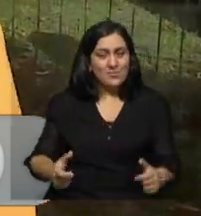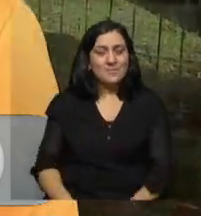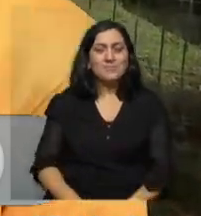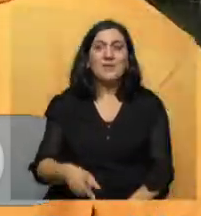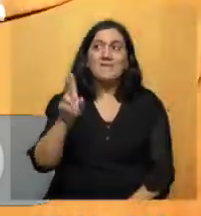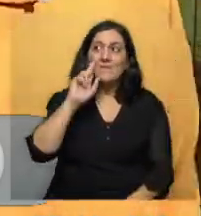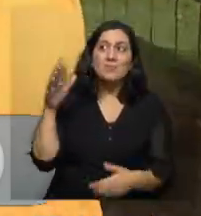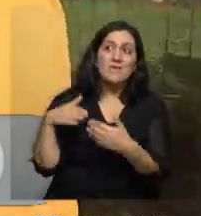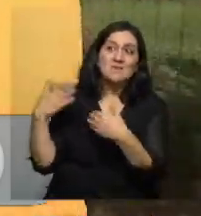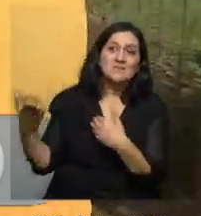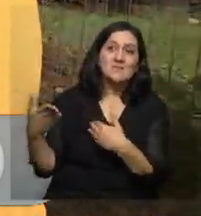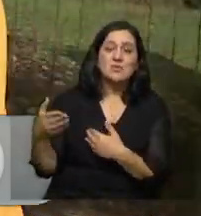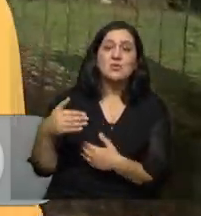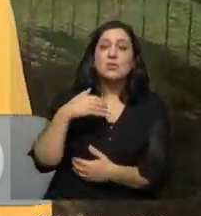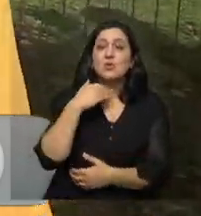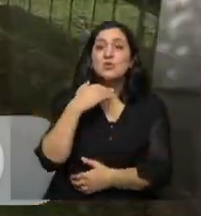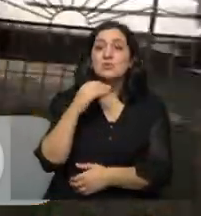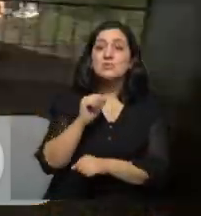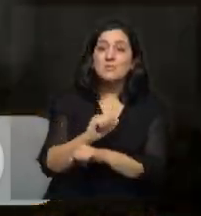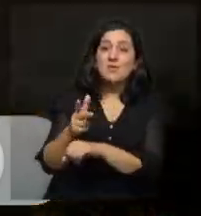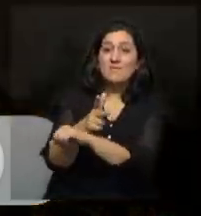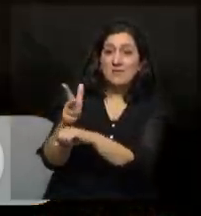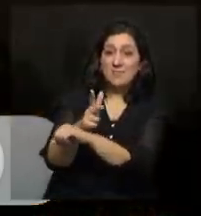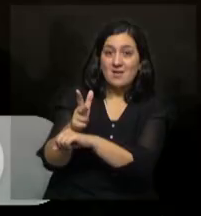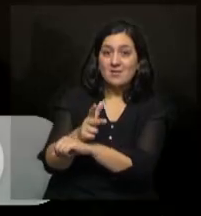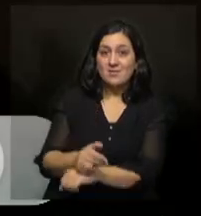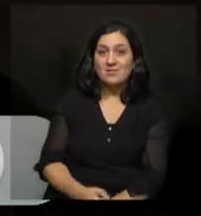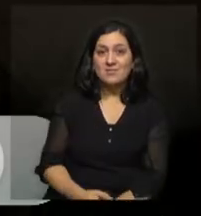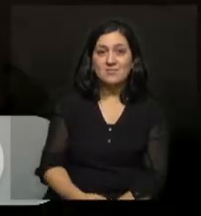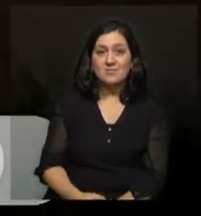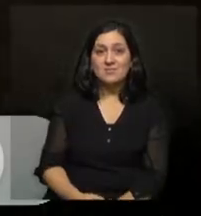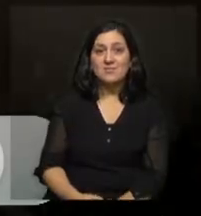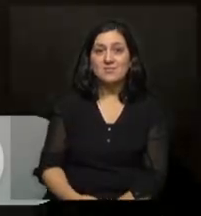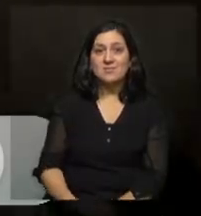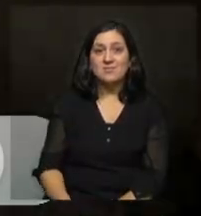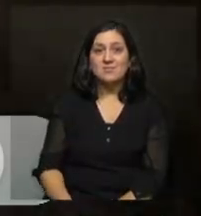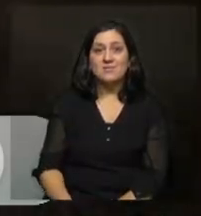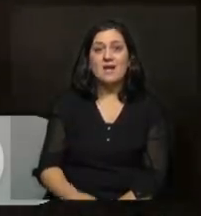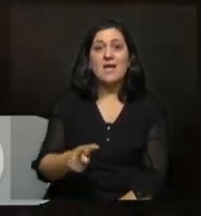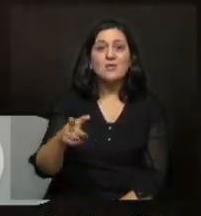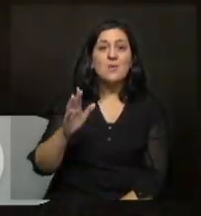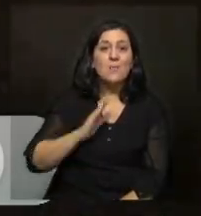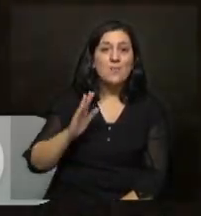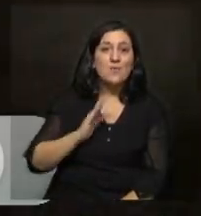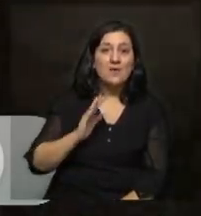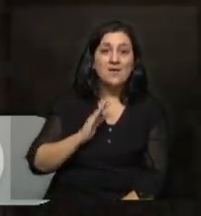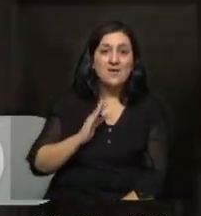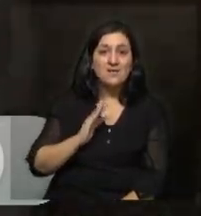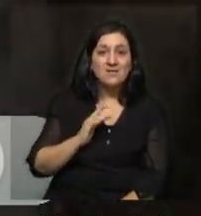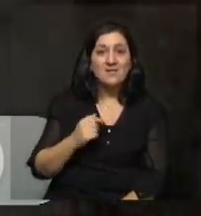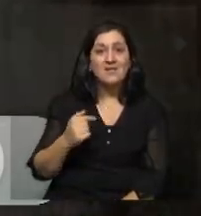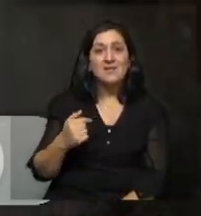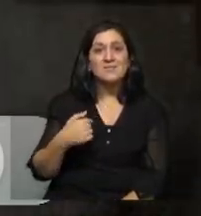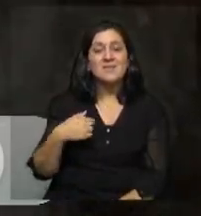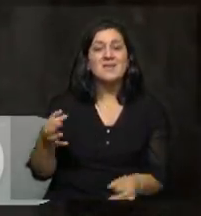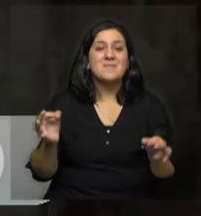una vecina, no sé si Henry se anima a tomarlo, estamos con el gran equipo televisivo, con Henry, con Alito y con Vladimir. Hay una señora, tu